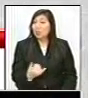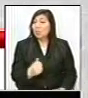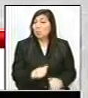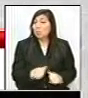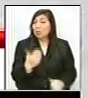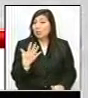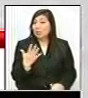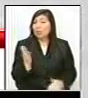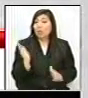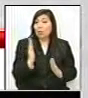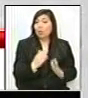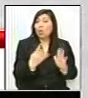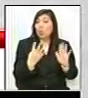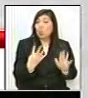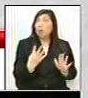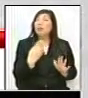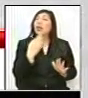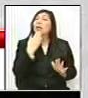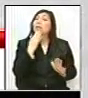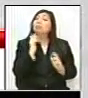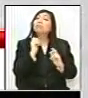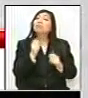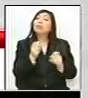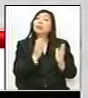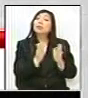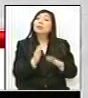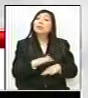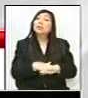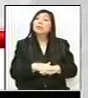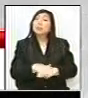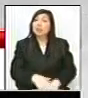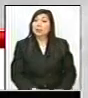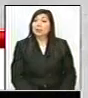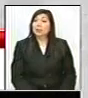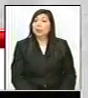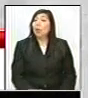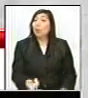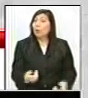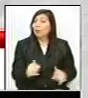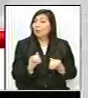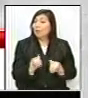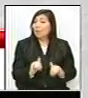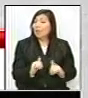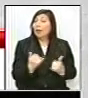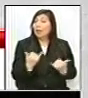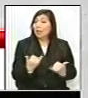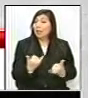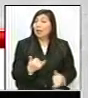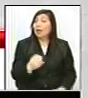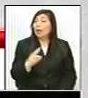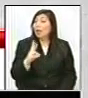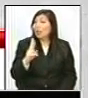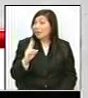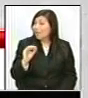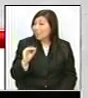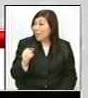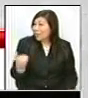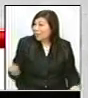y el hecho 9, a quien se le atribuye la coordinación o la gestión de los nombramientos es al señor Walter